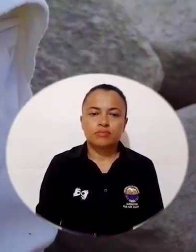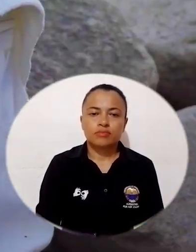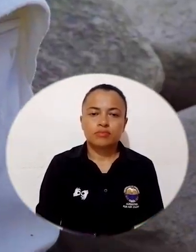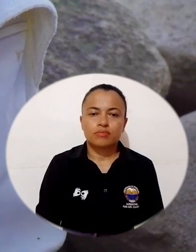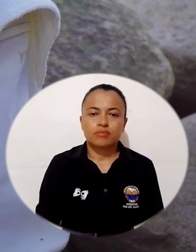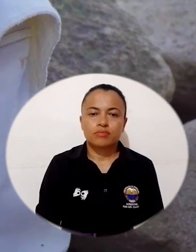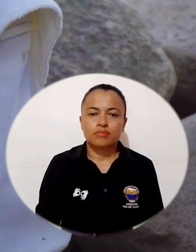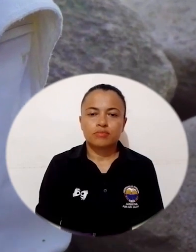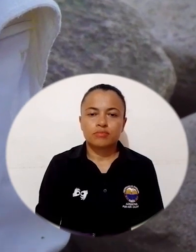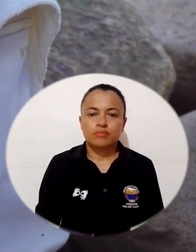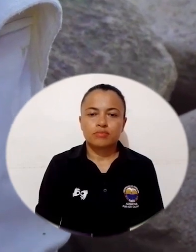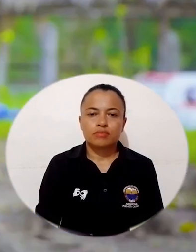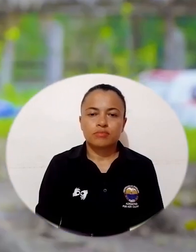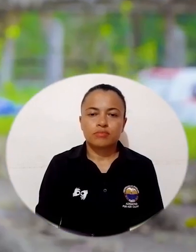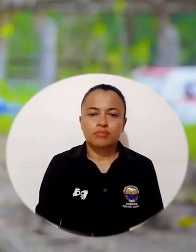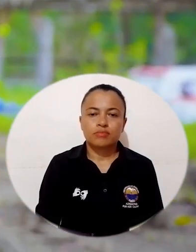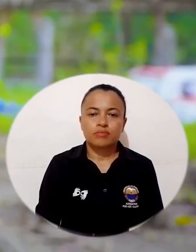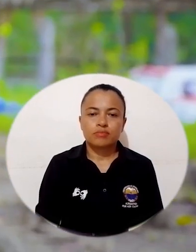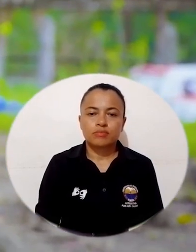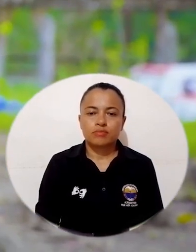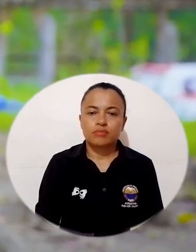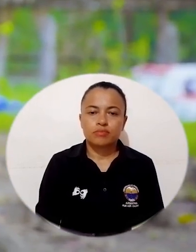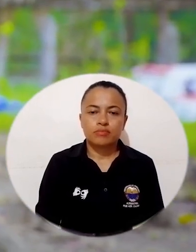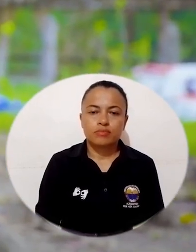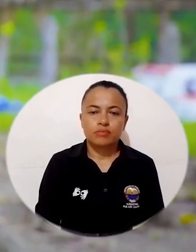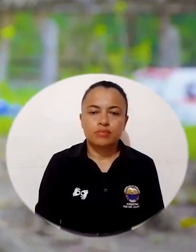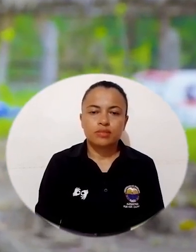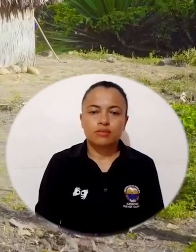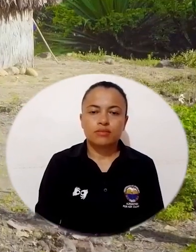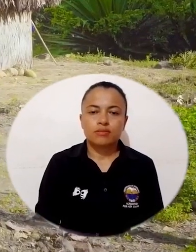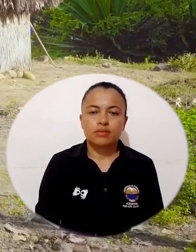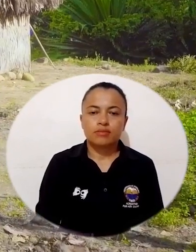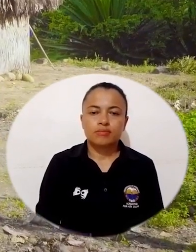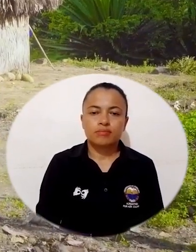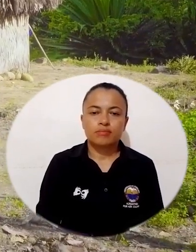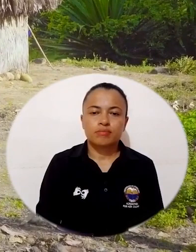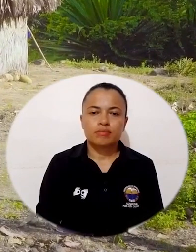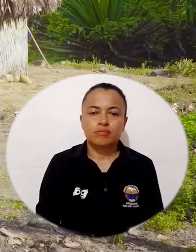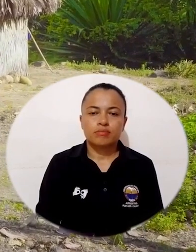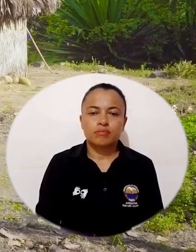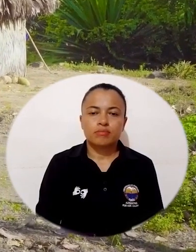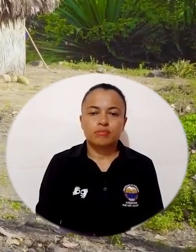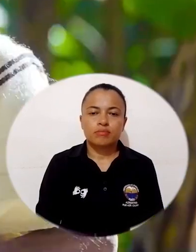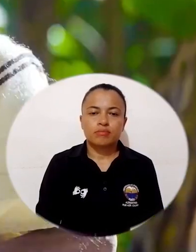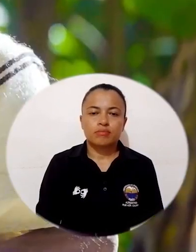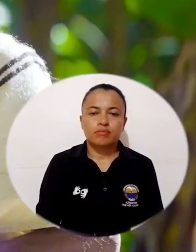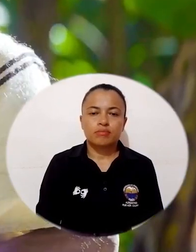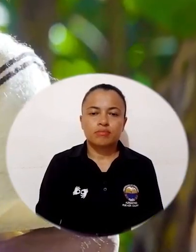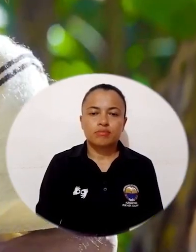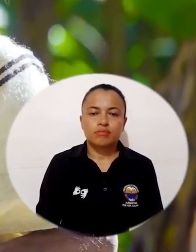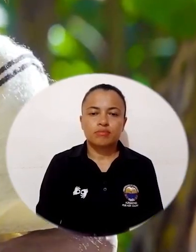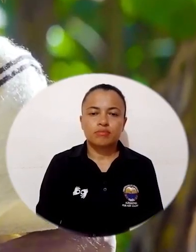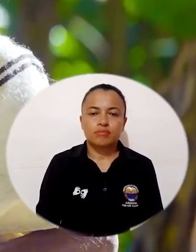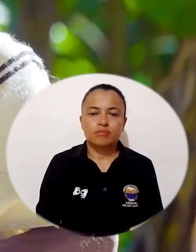se estaba cuidando ese conocimiento que tienen los mamos, las sagas que tienen nuestros abuelos. Entonces, en parte fue como